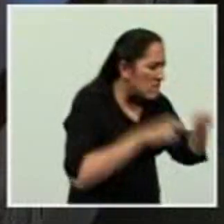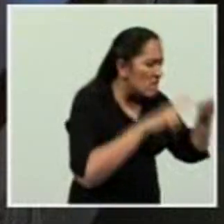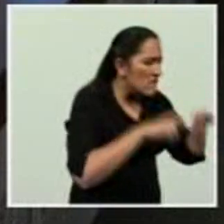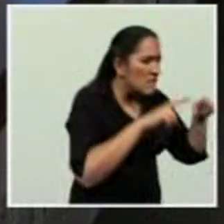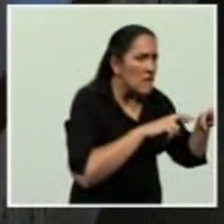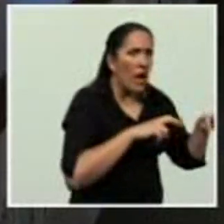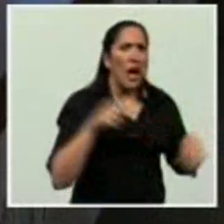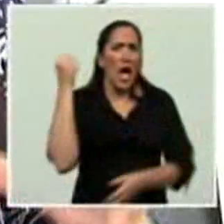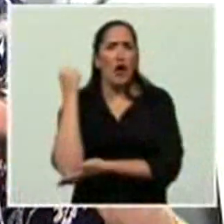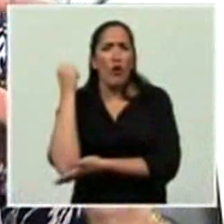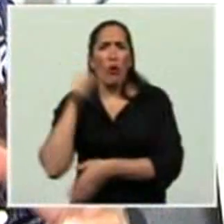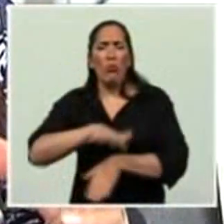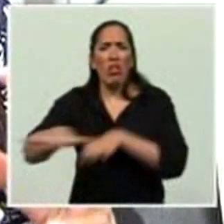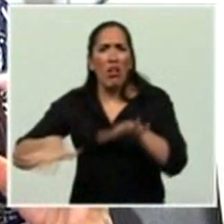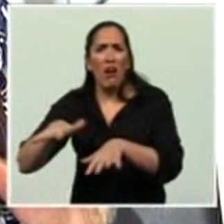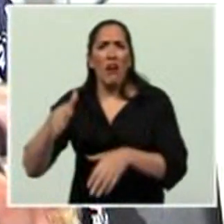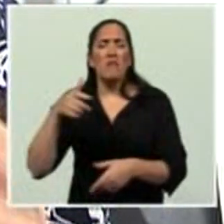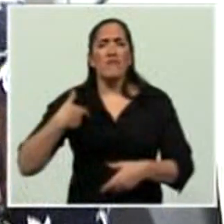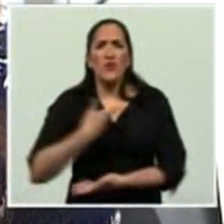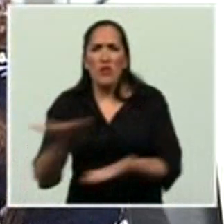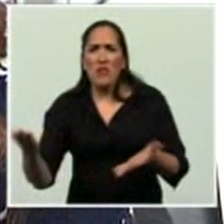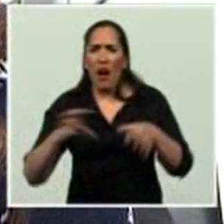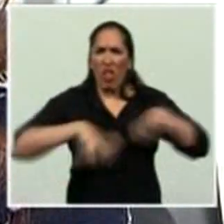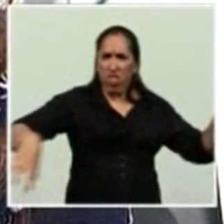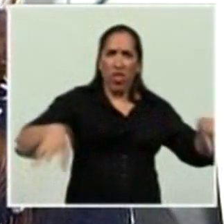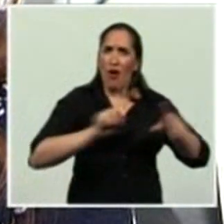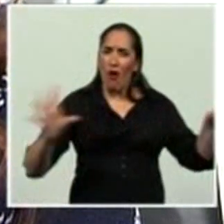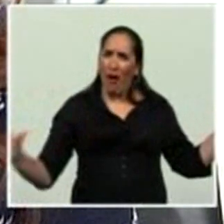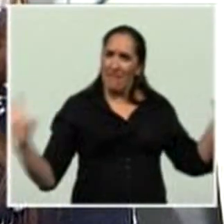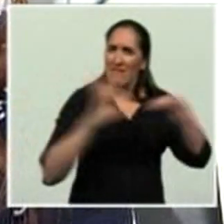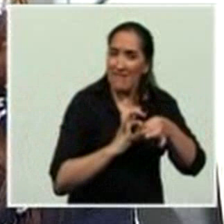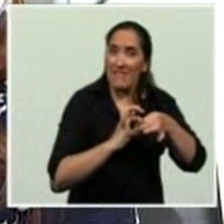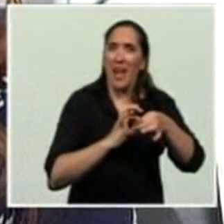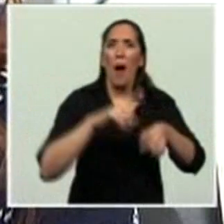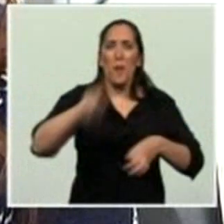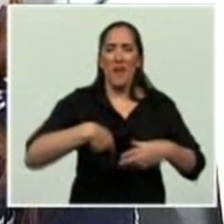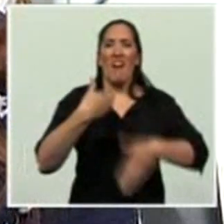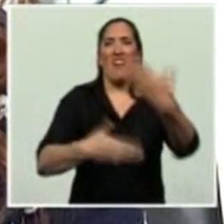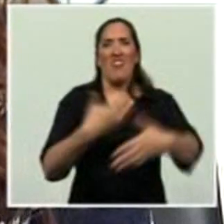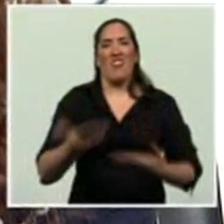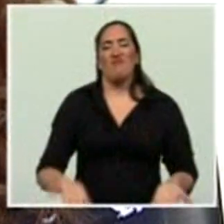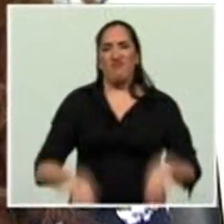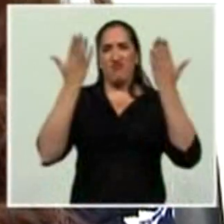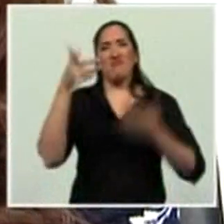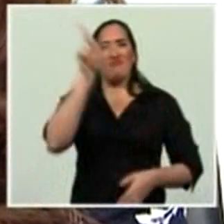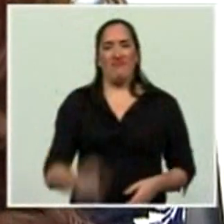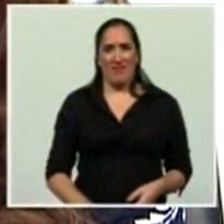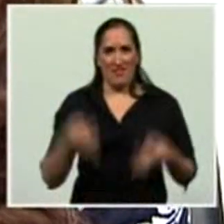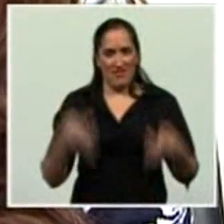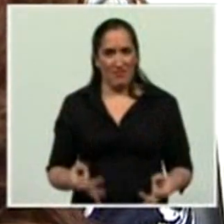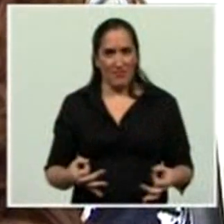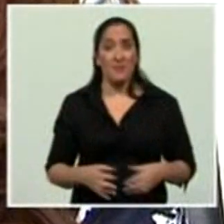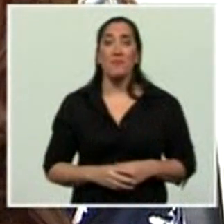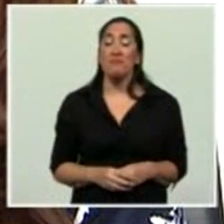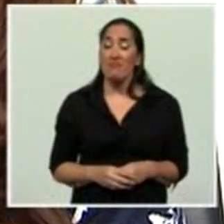económica del país sino la ciencia aplicada que es lo que hace a la riqueza y el desarrollo de un país y en